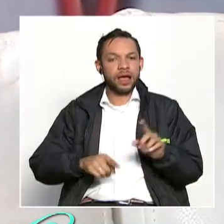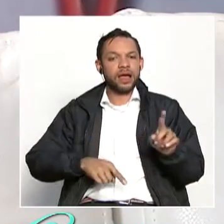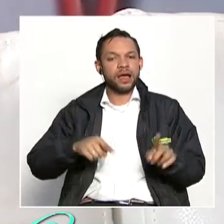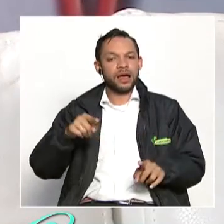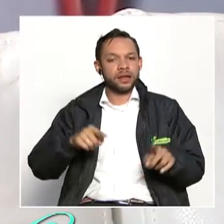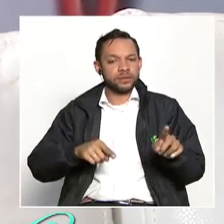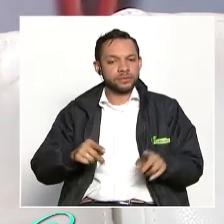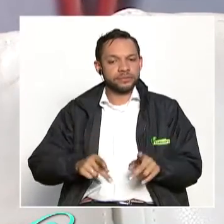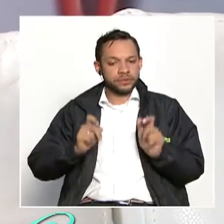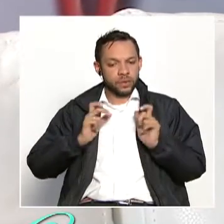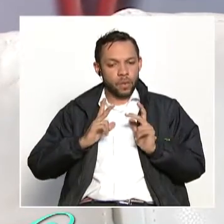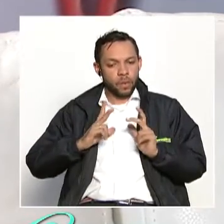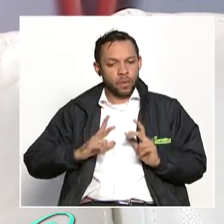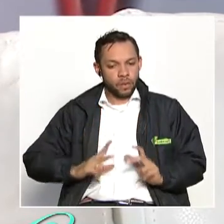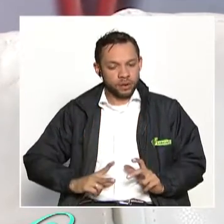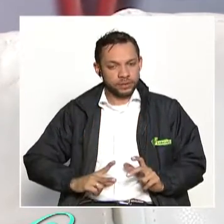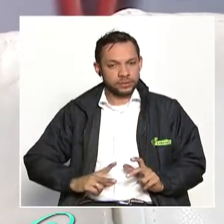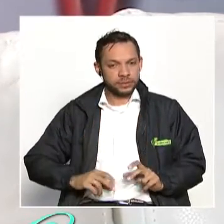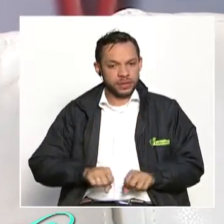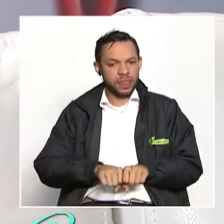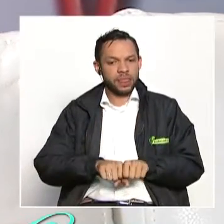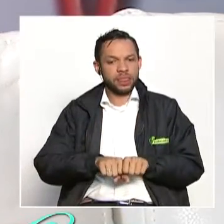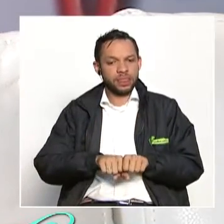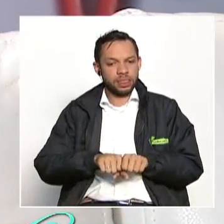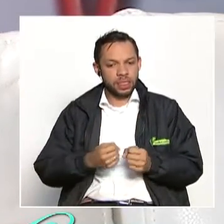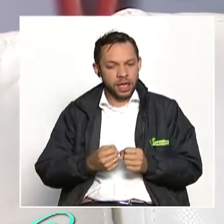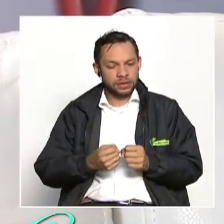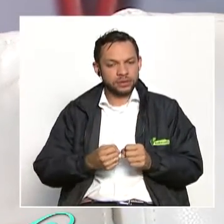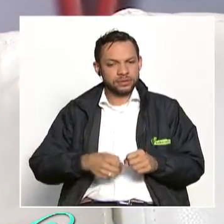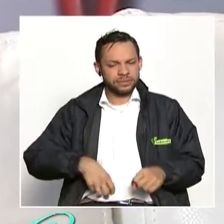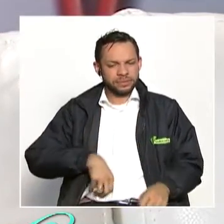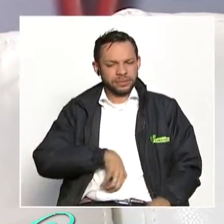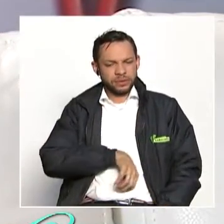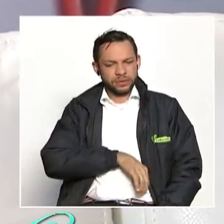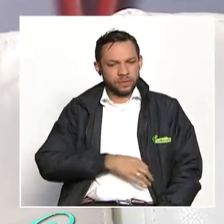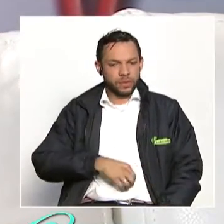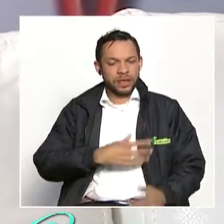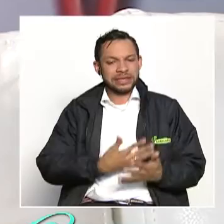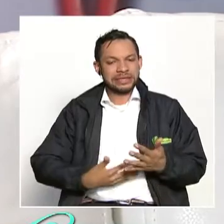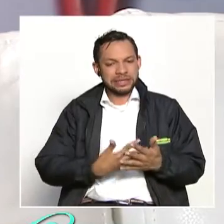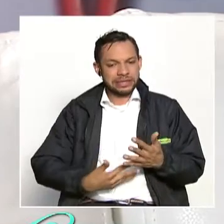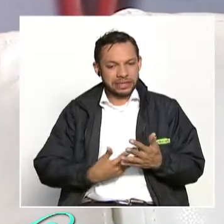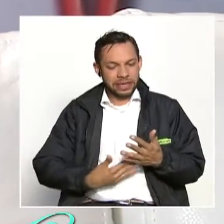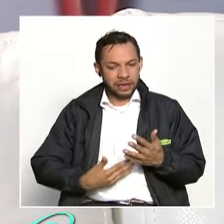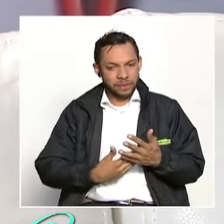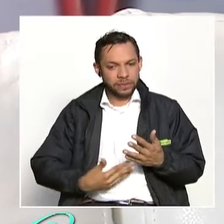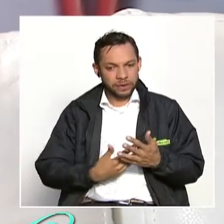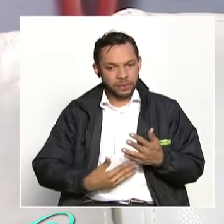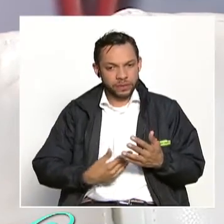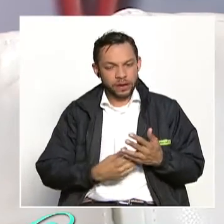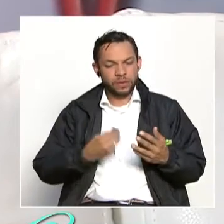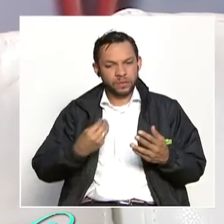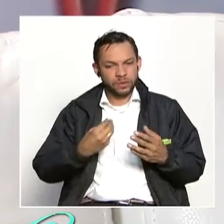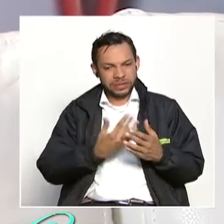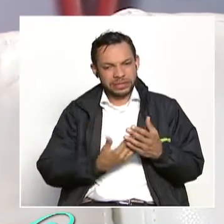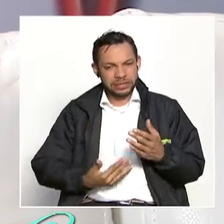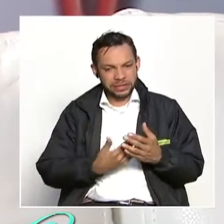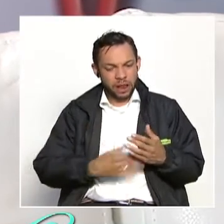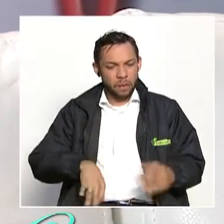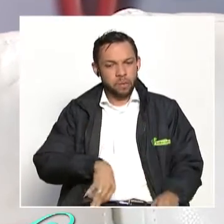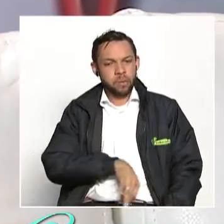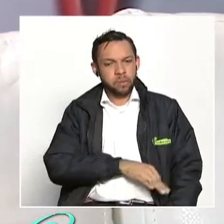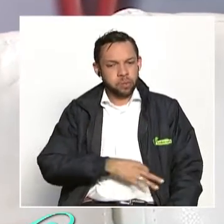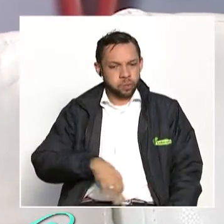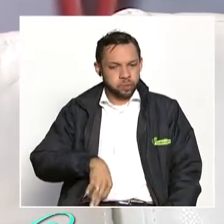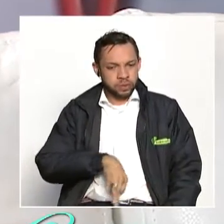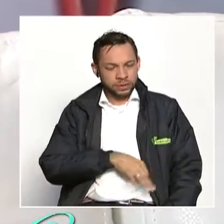pues como lesiones en la pared intestinal y se produzca una diarrea, una hemorragia, un